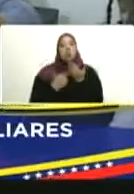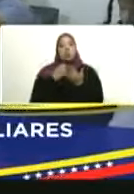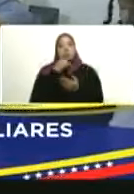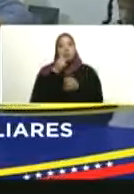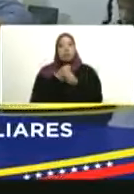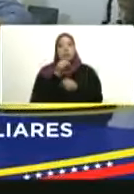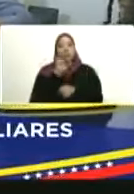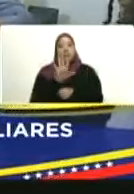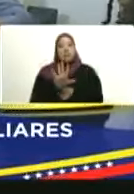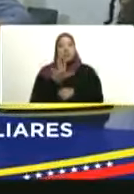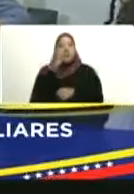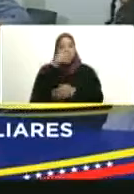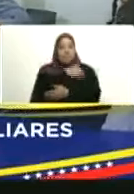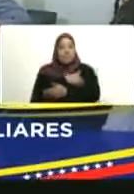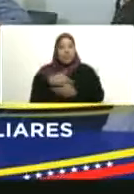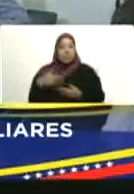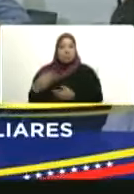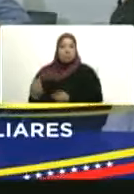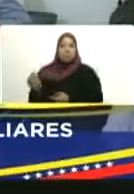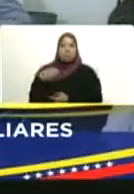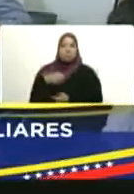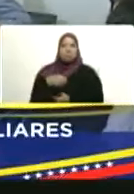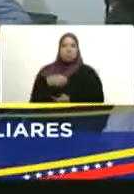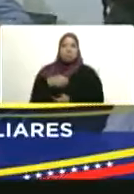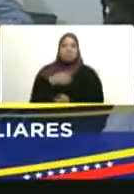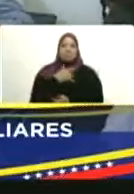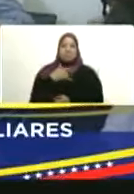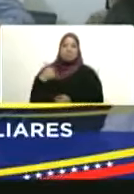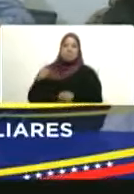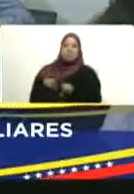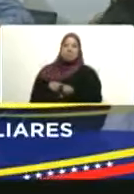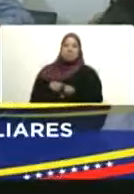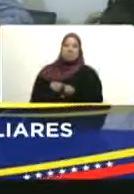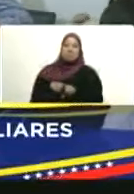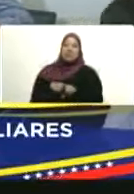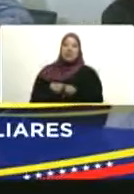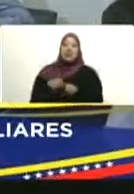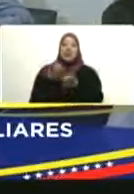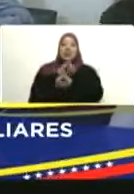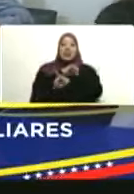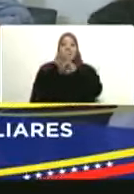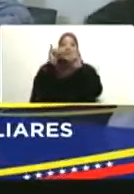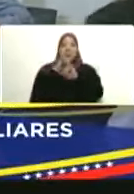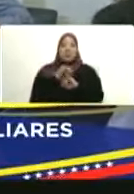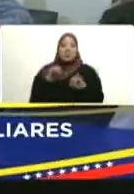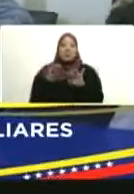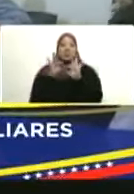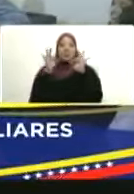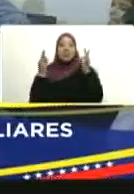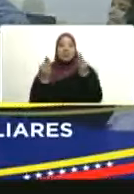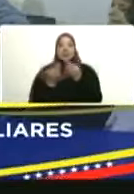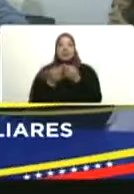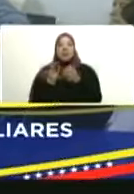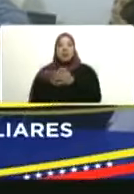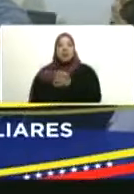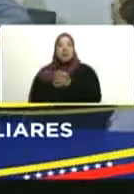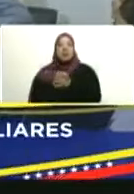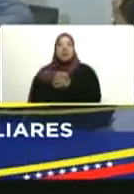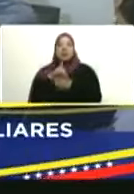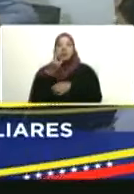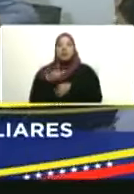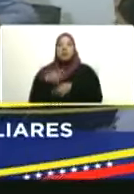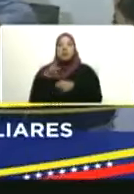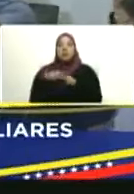los 5 millones y más. Así que bueno, presidente, mire, aquí feliz con esta familia maravillosa,